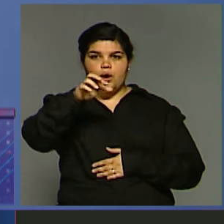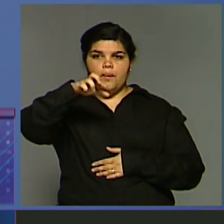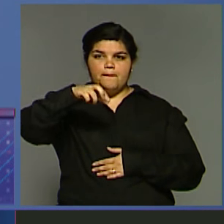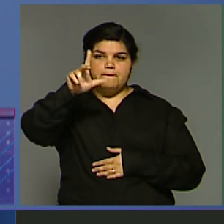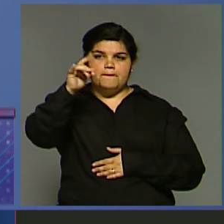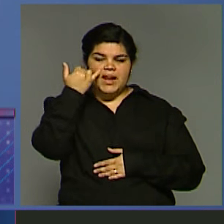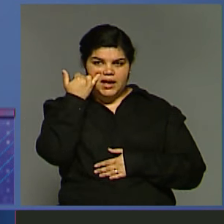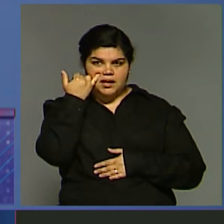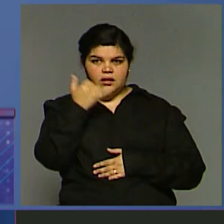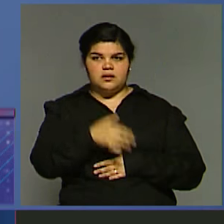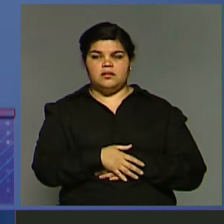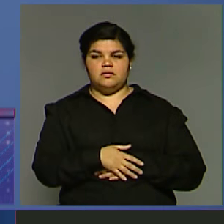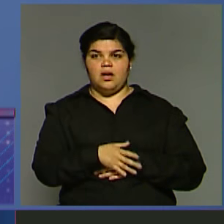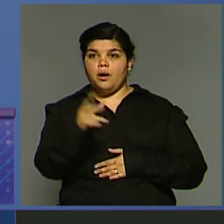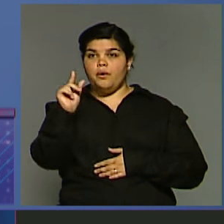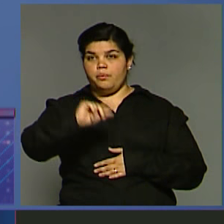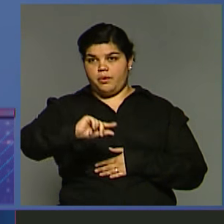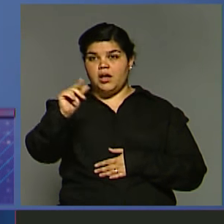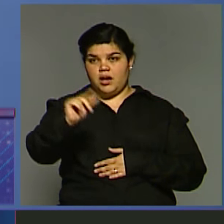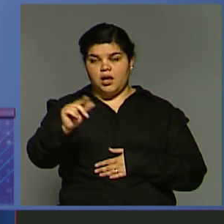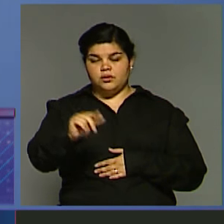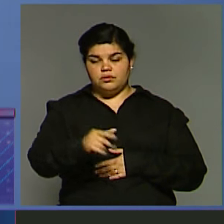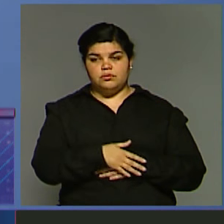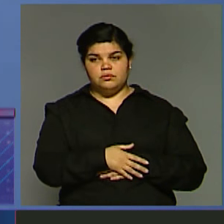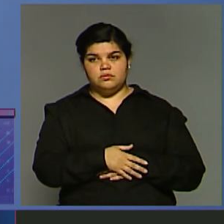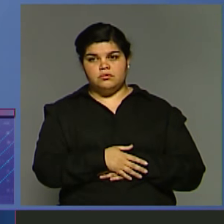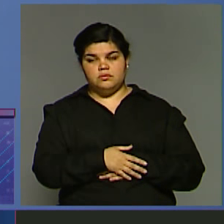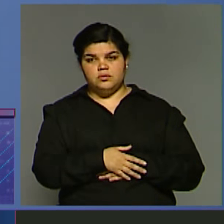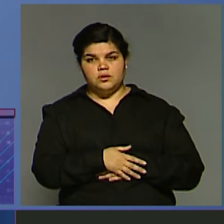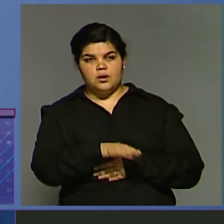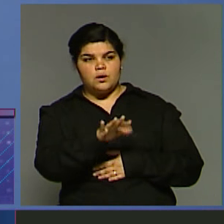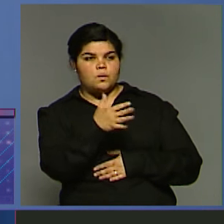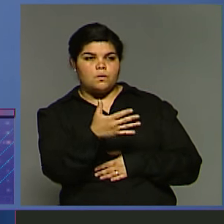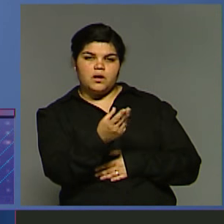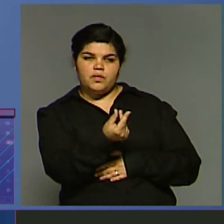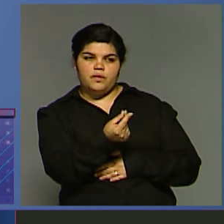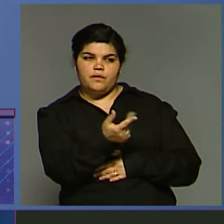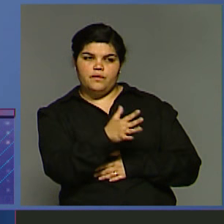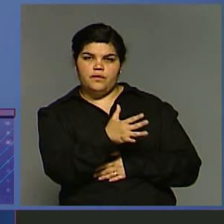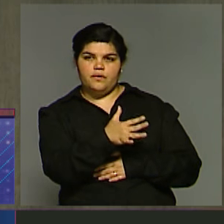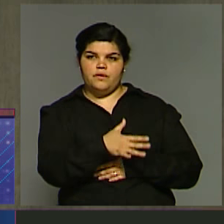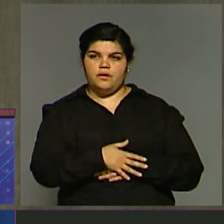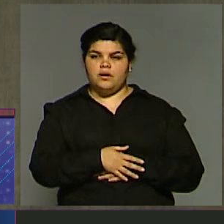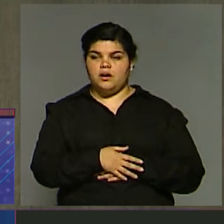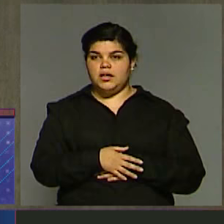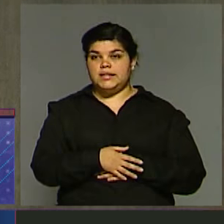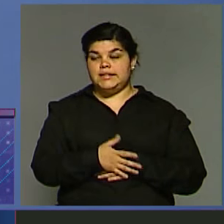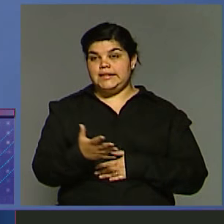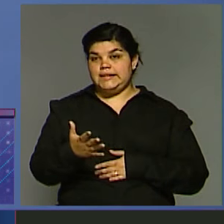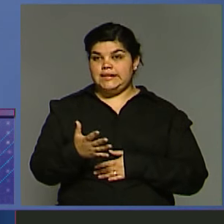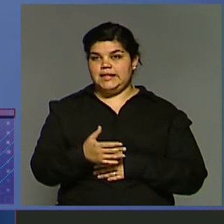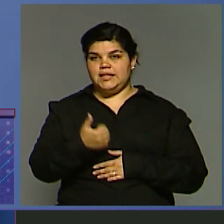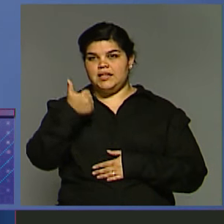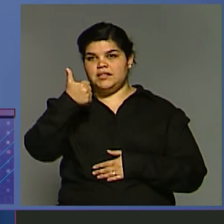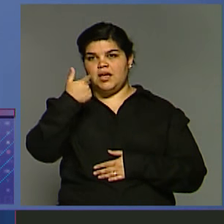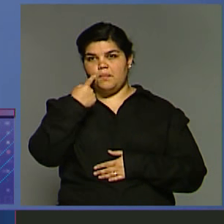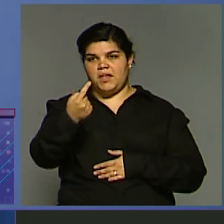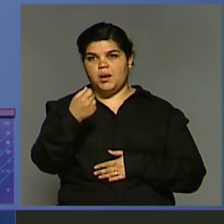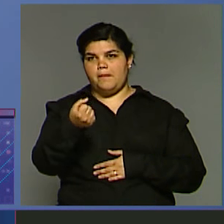teléfono económico, depende de lo que. ¿Cuánto es el valor? ¿De cuánto es el valor?